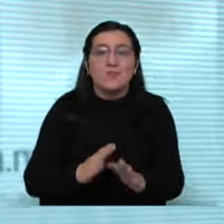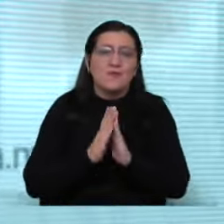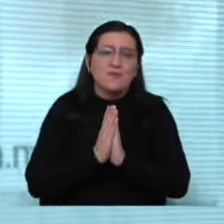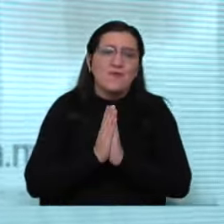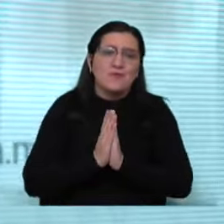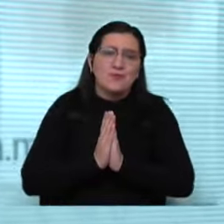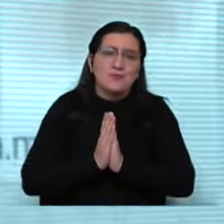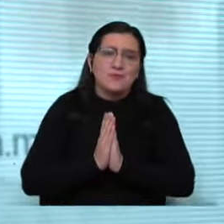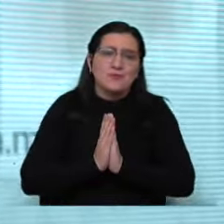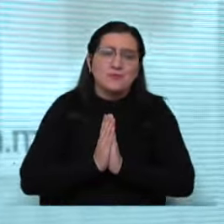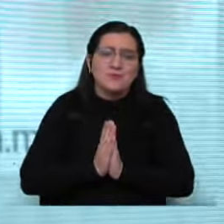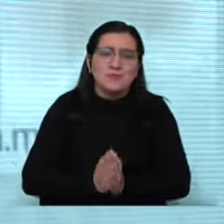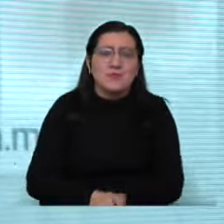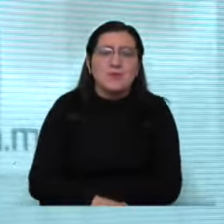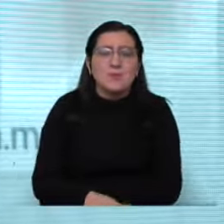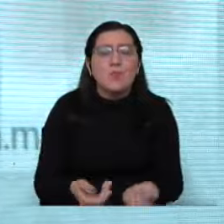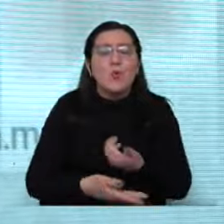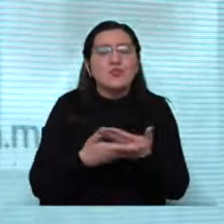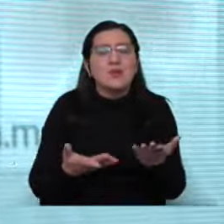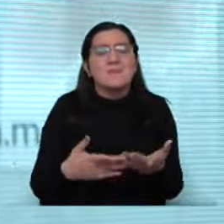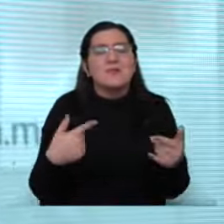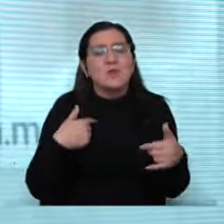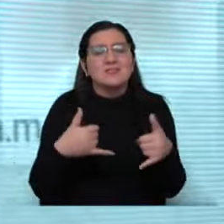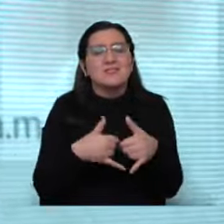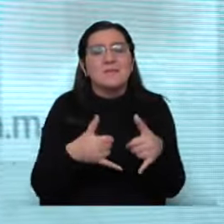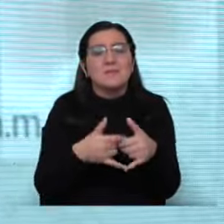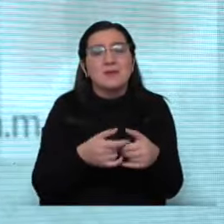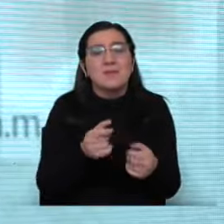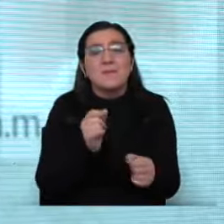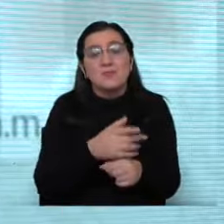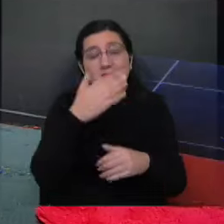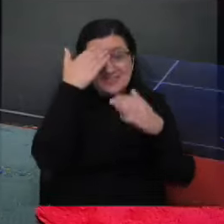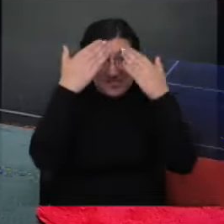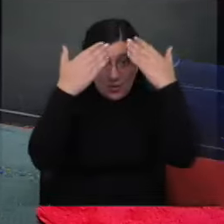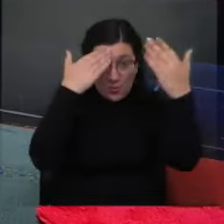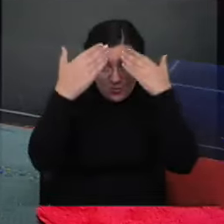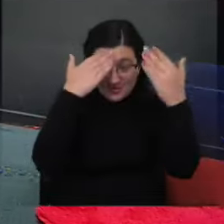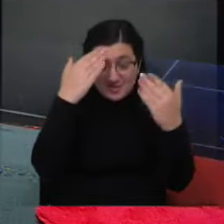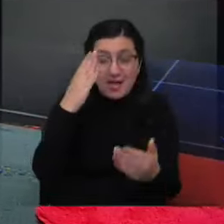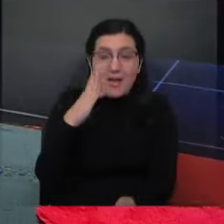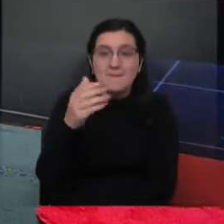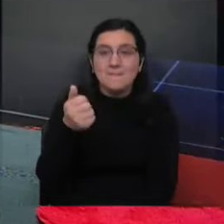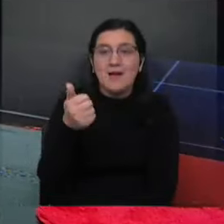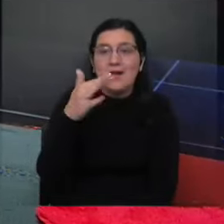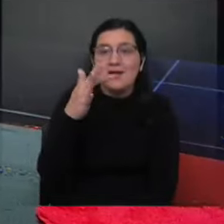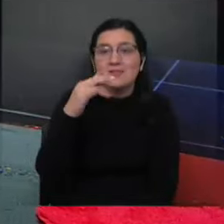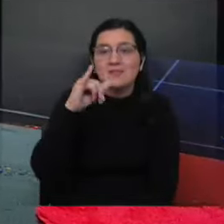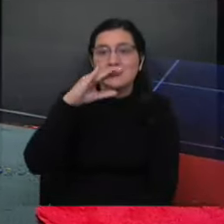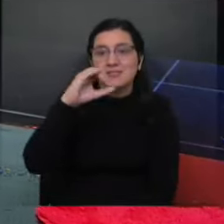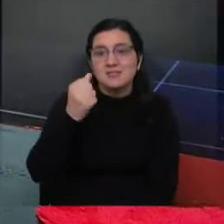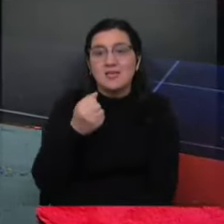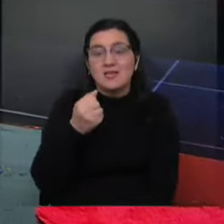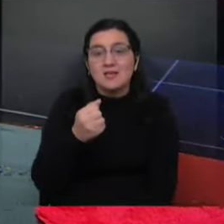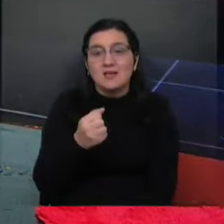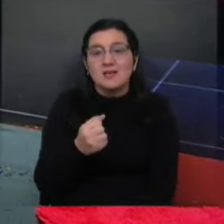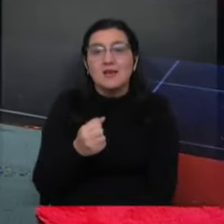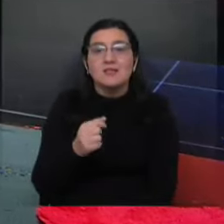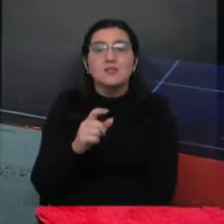Dios pasame mi mensaje y se ríe les escribo para que saluden a Patricia la chica de tu chocolate